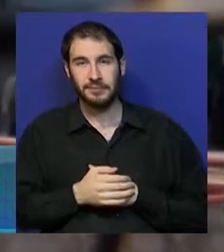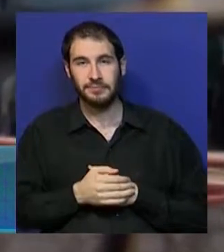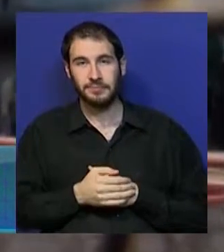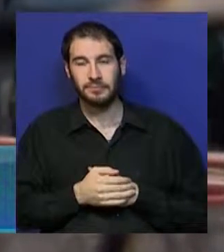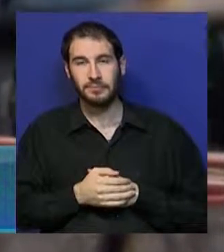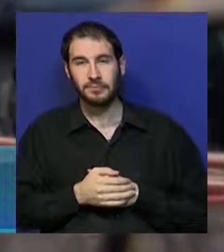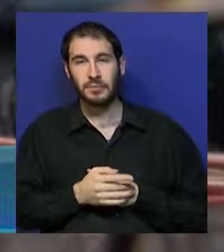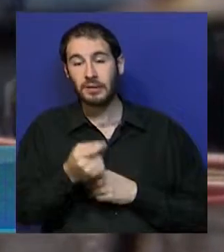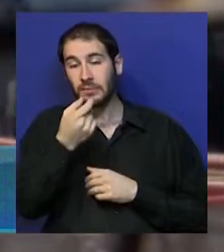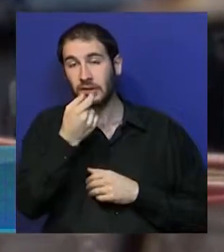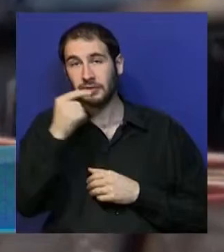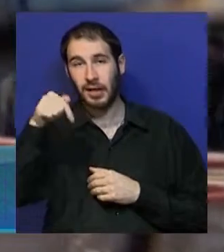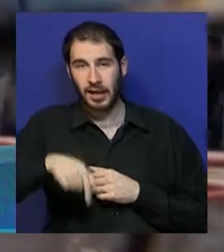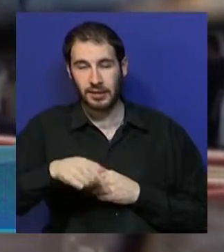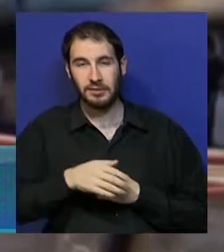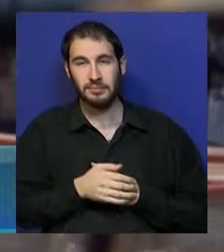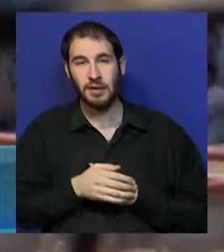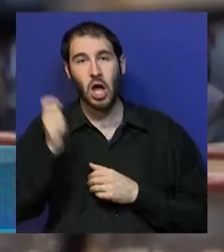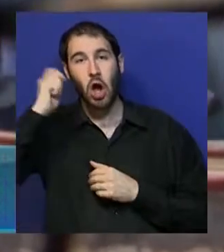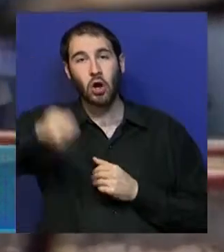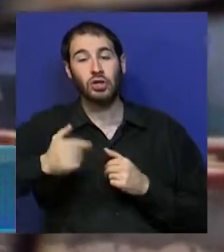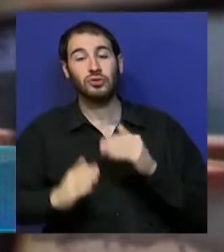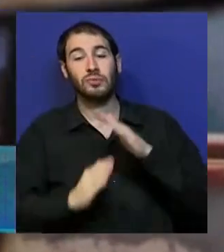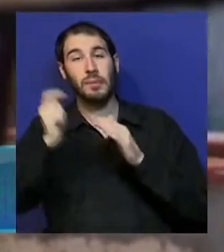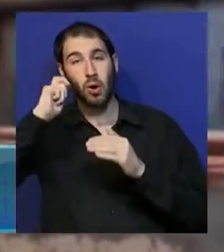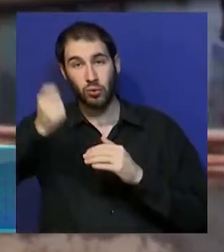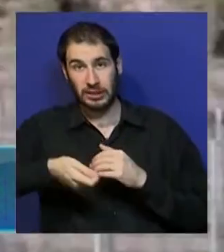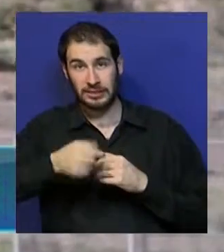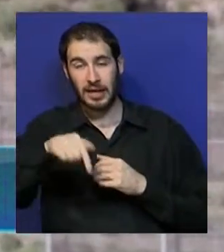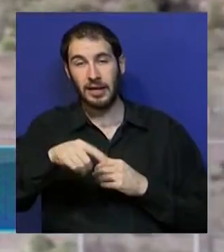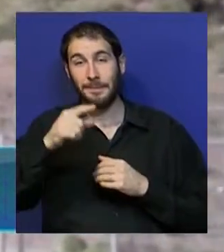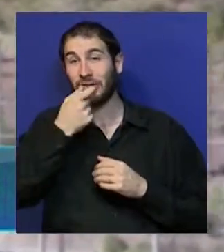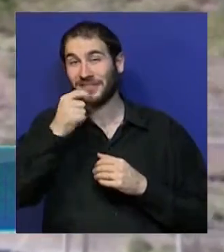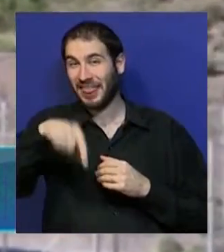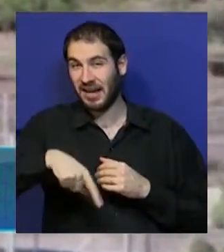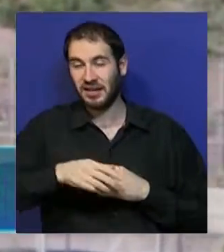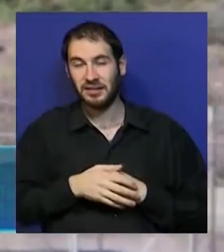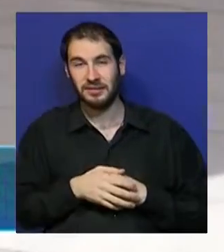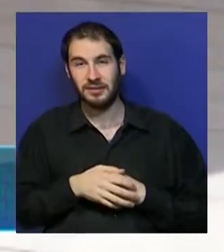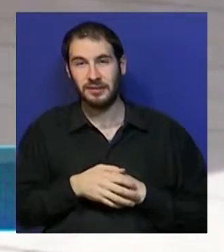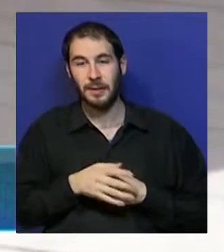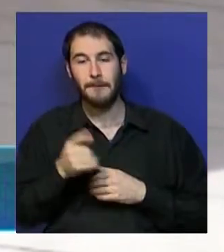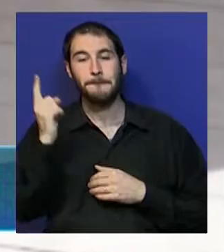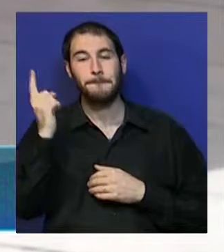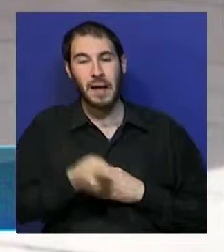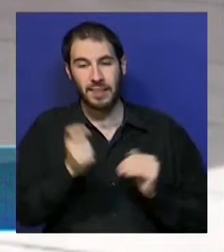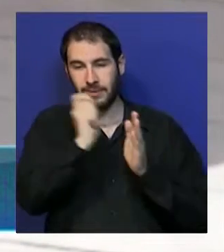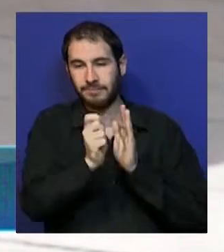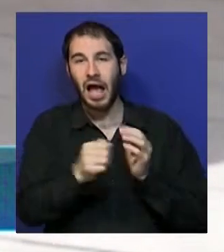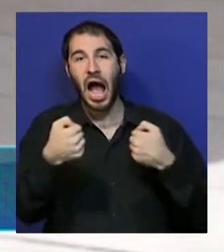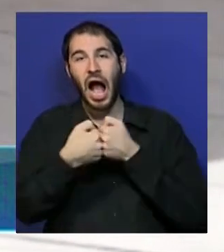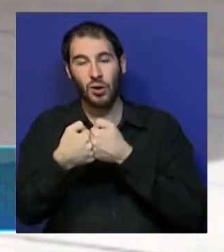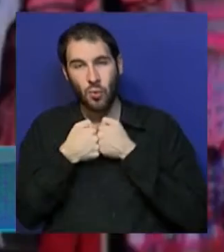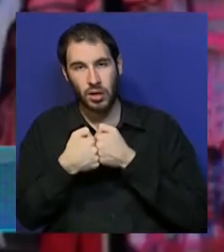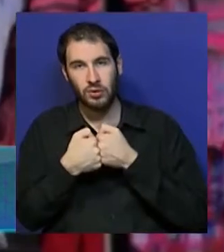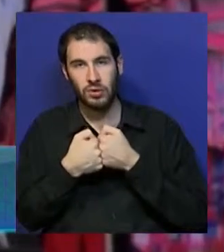que en Mendoza la Corte Suprema de Justicia de la provincia dictó una acordada